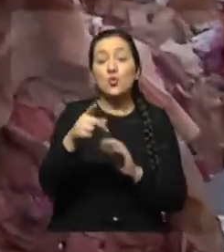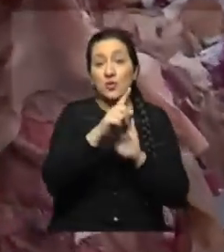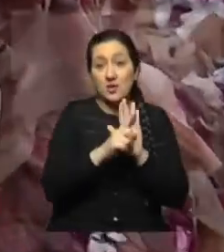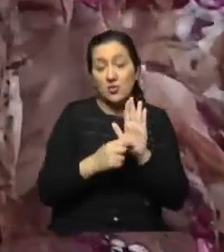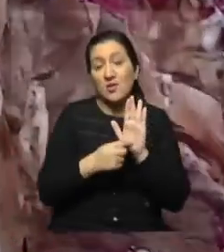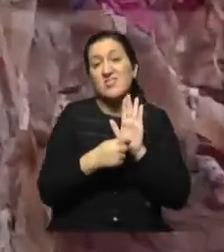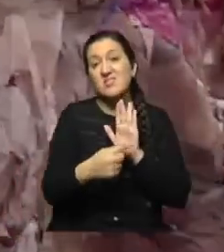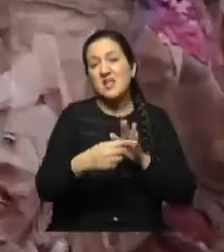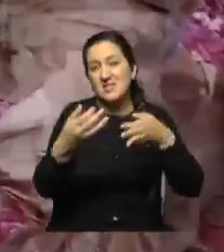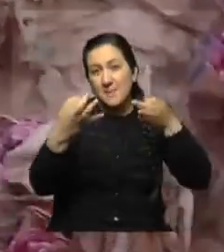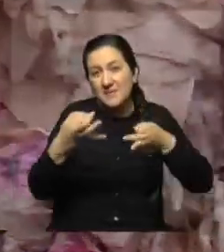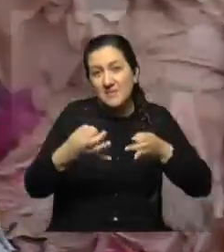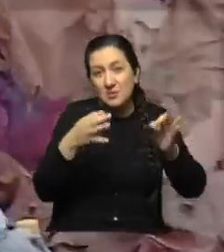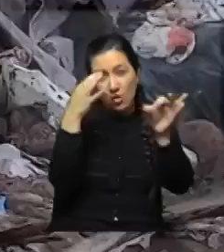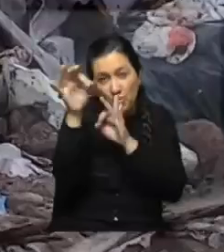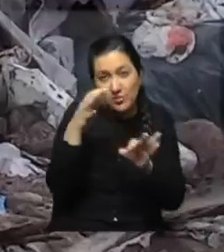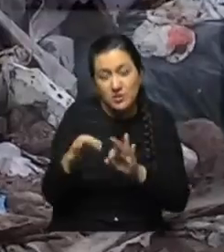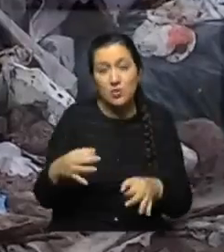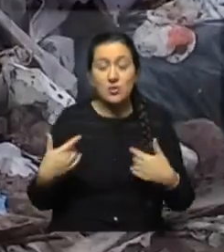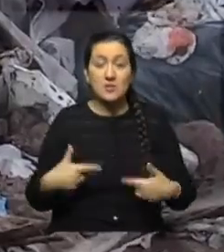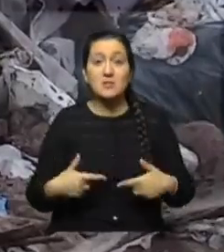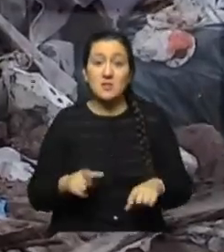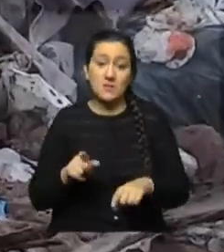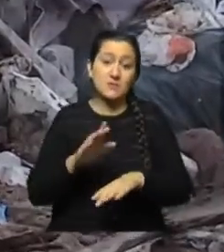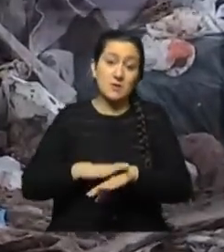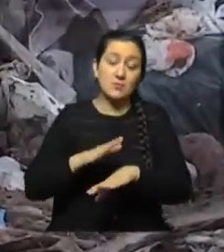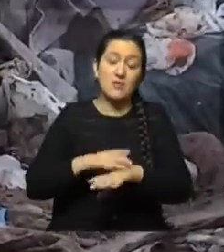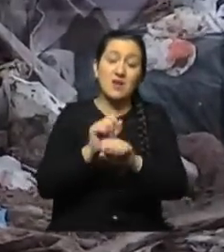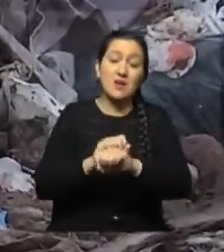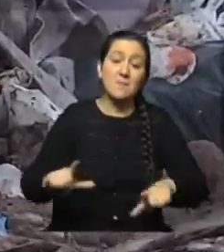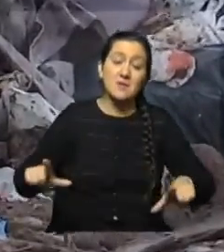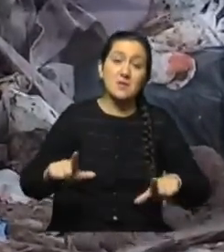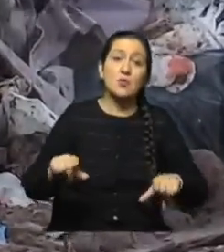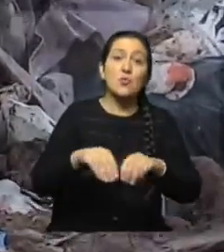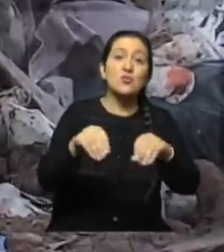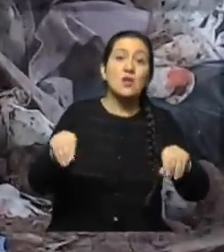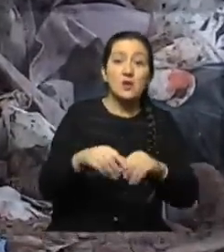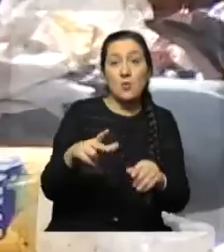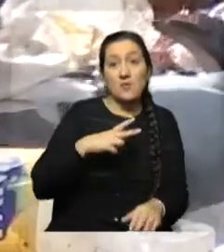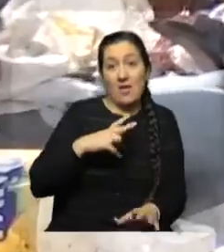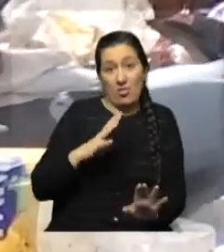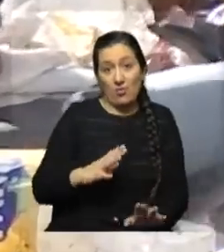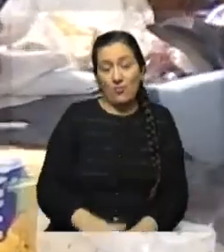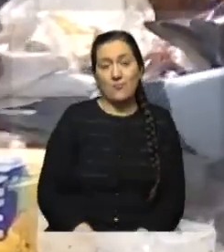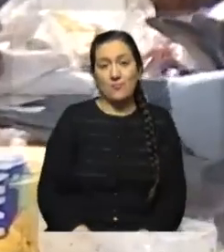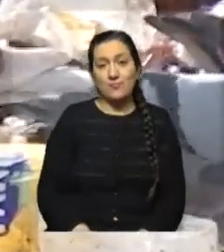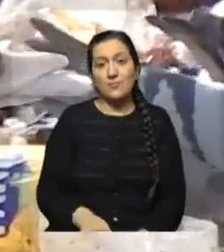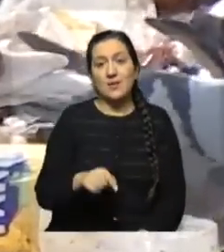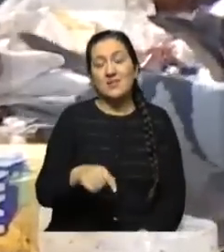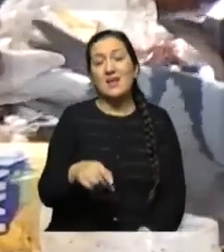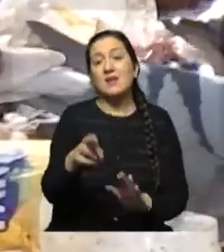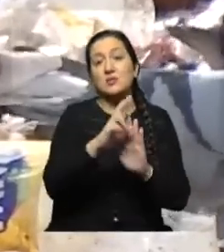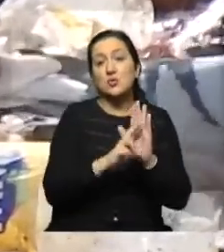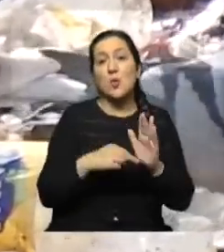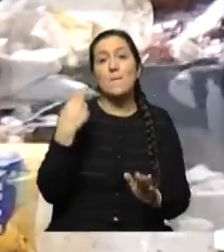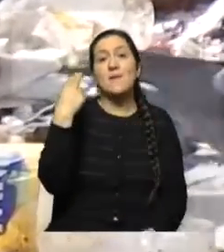establece las especificaciones cuando la intendencia debe hacerse cargo de la limpieza de un baldío que pertenece a un privado en este caso la flamante resolución